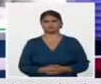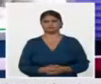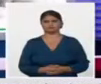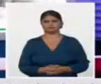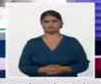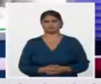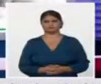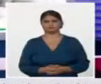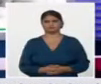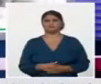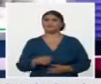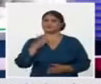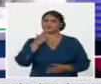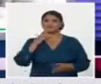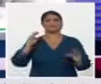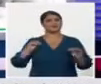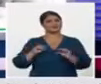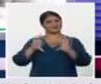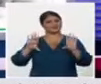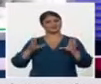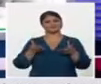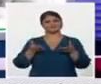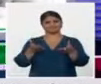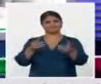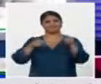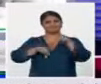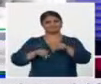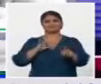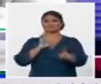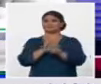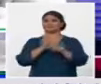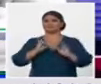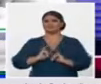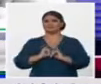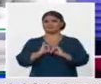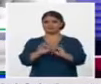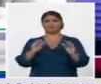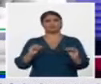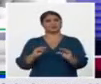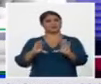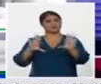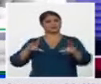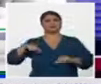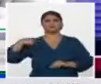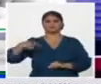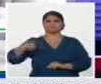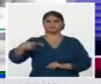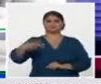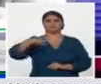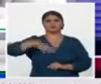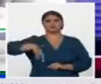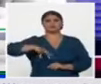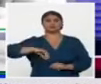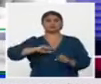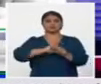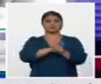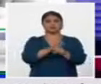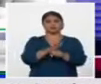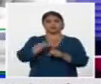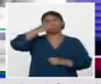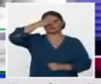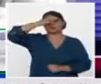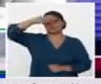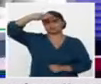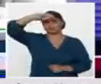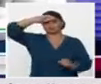Buenos días, bienvenido a este espacio que lleva a usted en cada mañana una actualización sobre el comportamiento de la COVID-19 en Cuba y el resto del mundo.